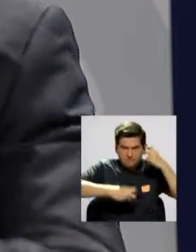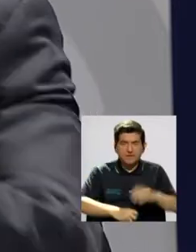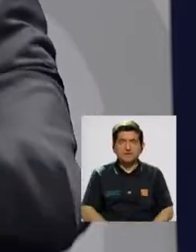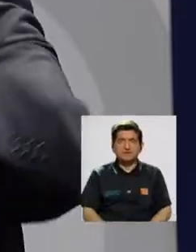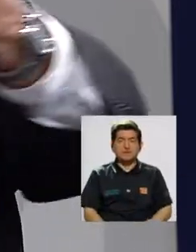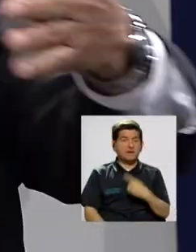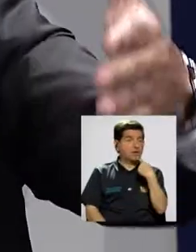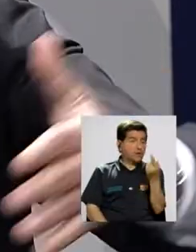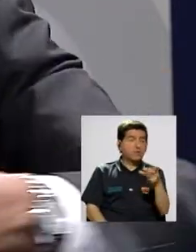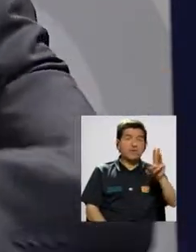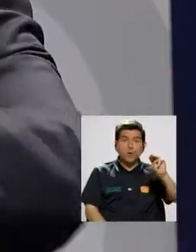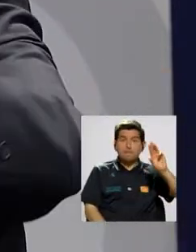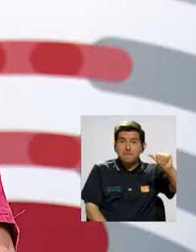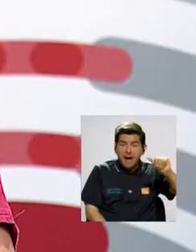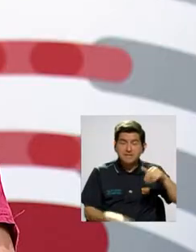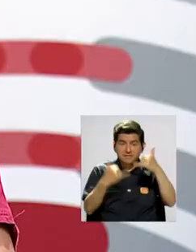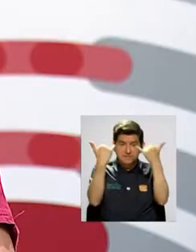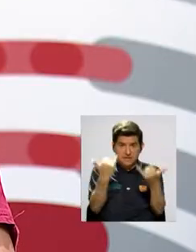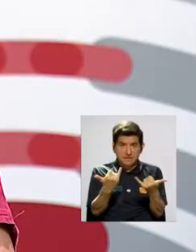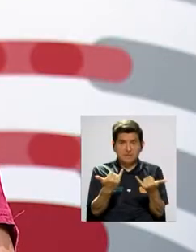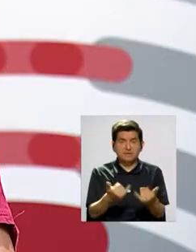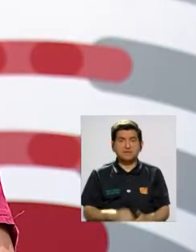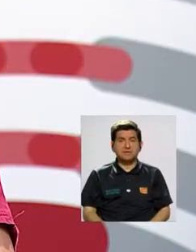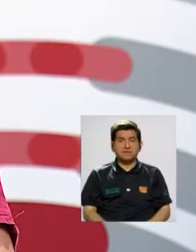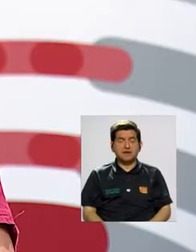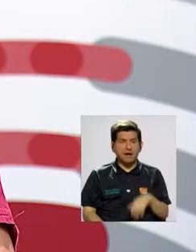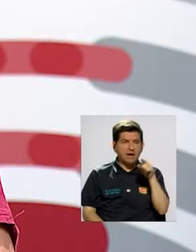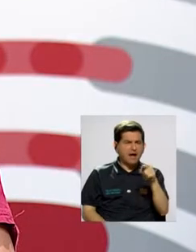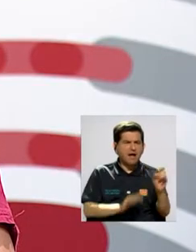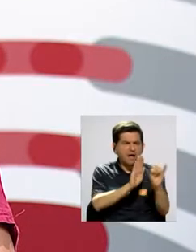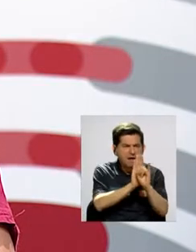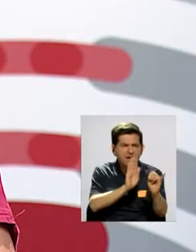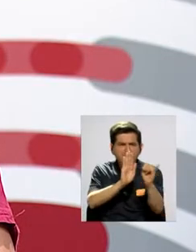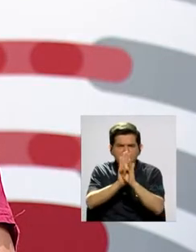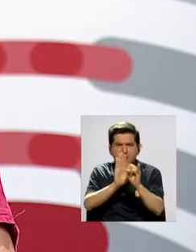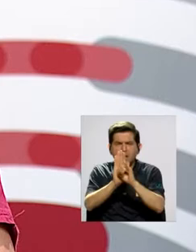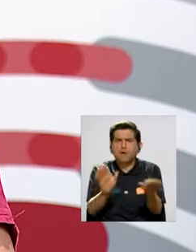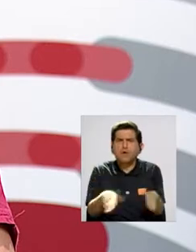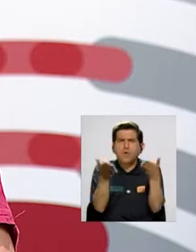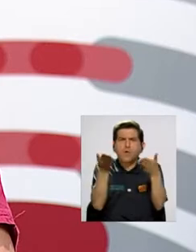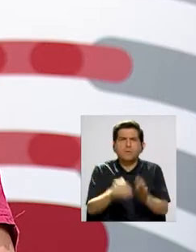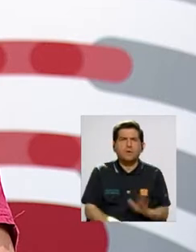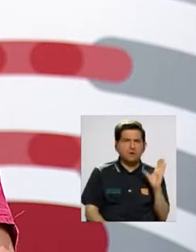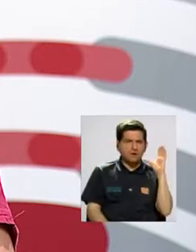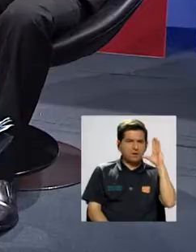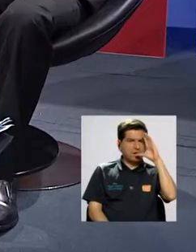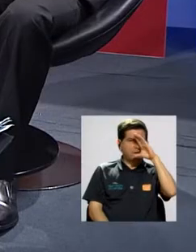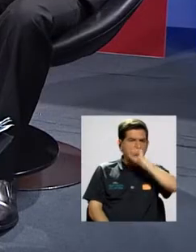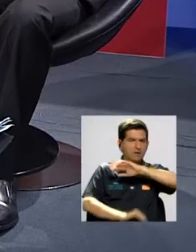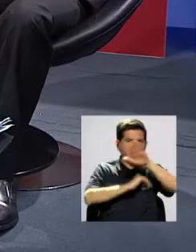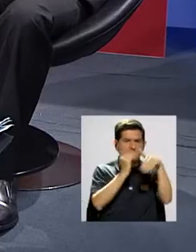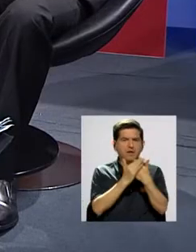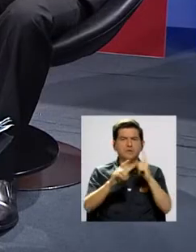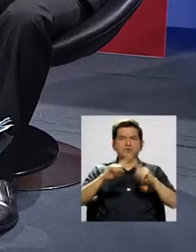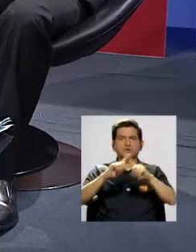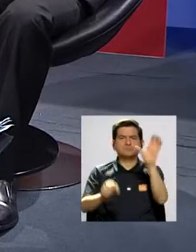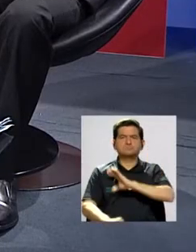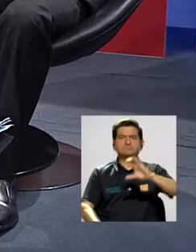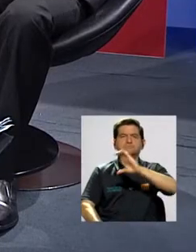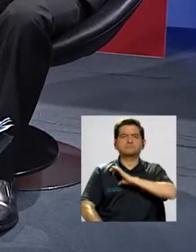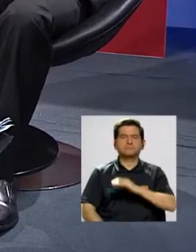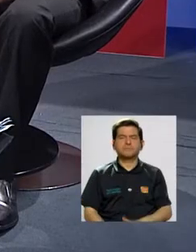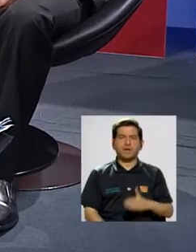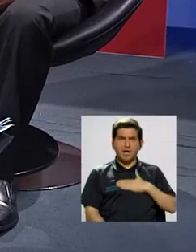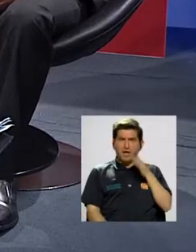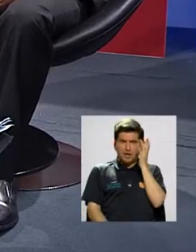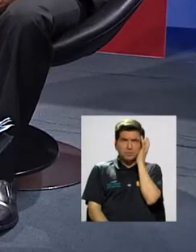Marcia y que creo que ya se han ido poniendo elementos de identificación, es reconociéndolos en toda su dimensión. A mí me preocupa,